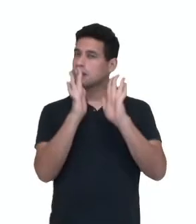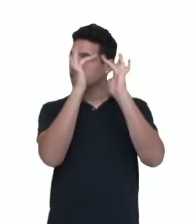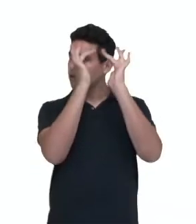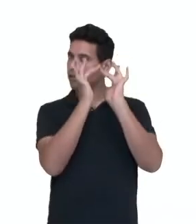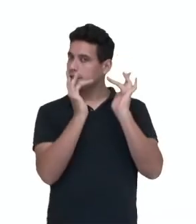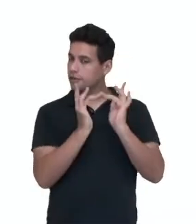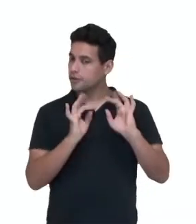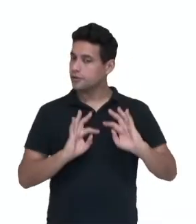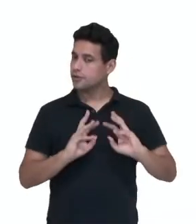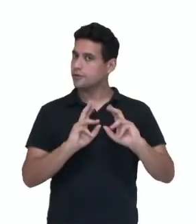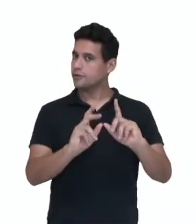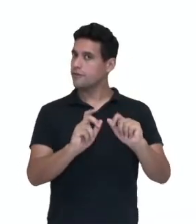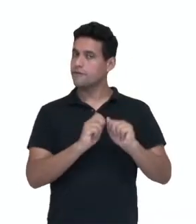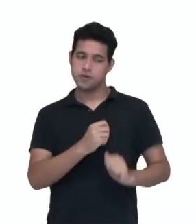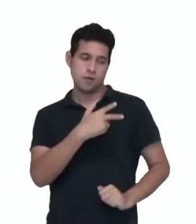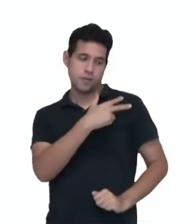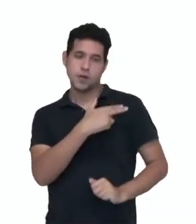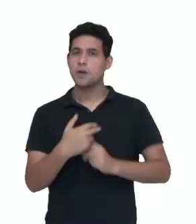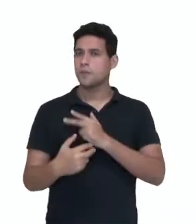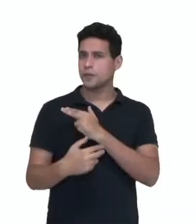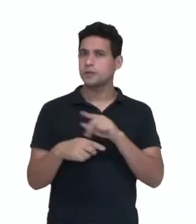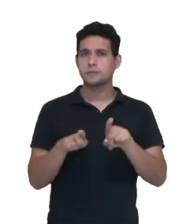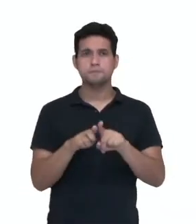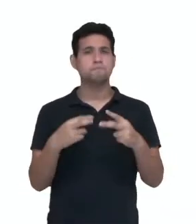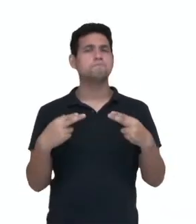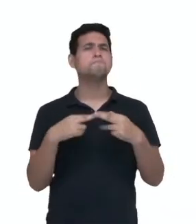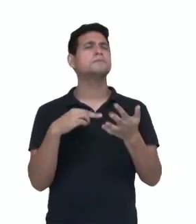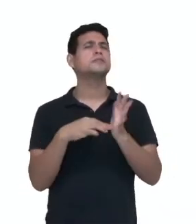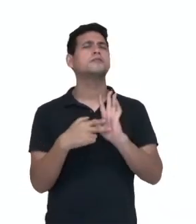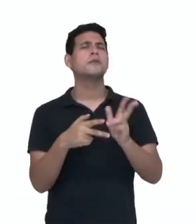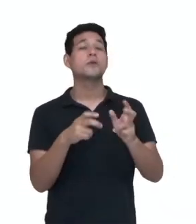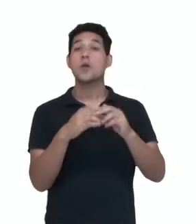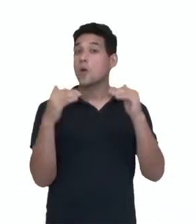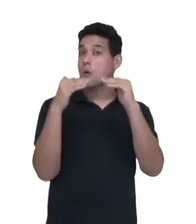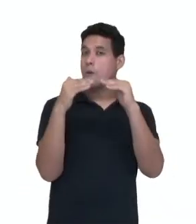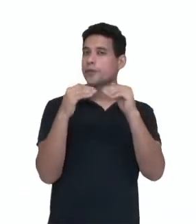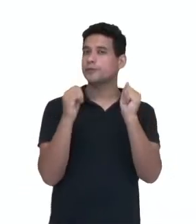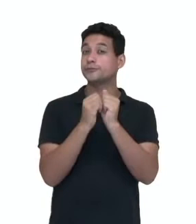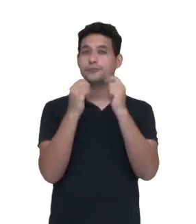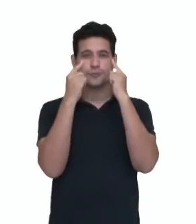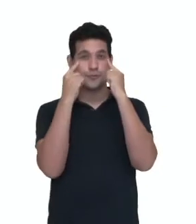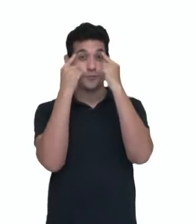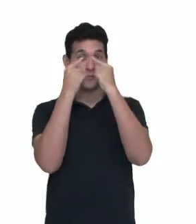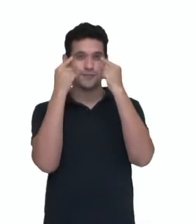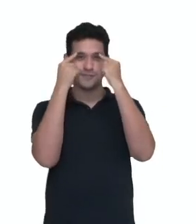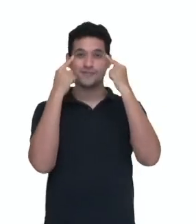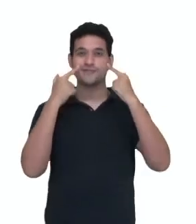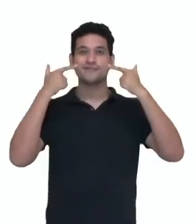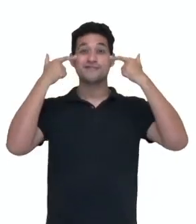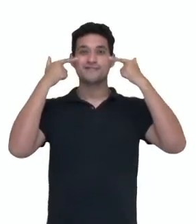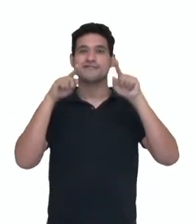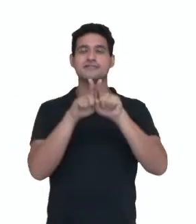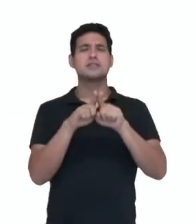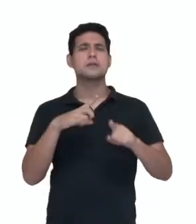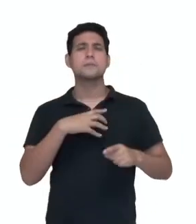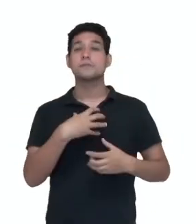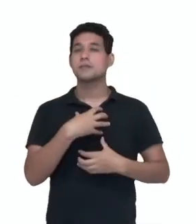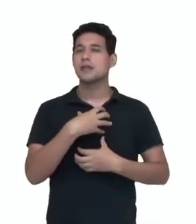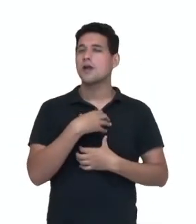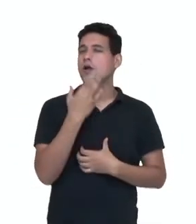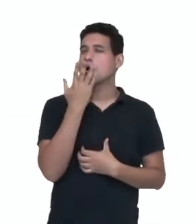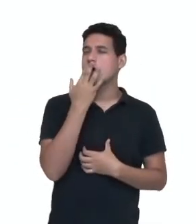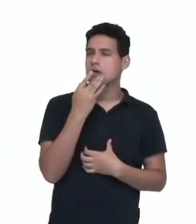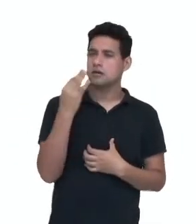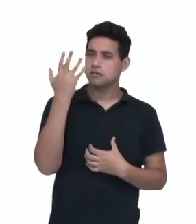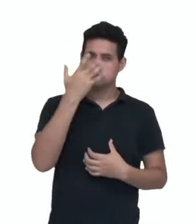de tu nuca. Ese pelo tuyo combina con tus dulces ojos sonrientes cuando cintas de colores